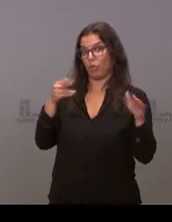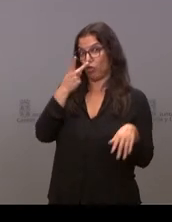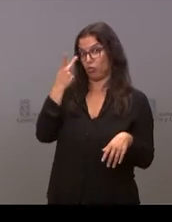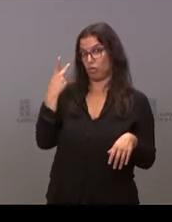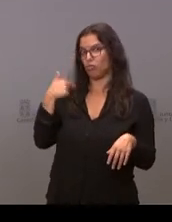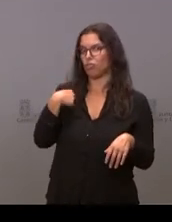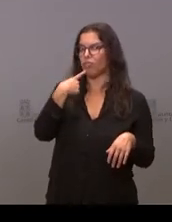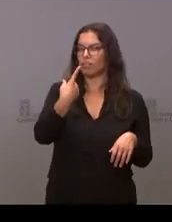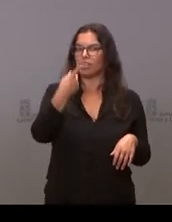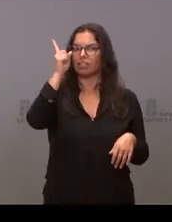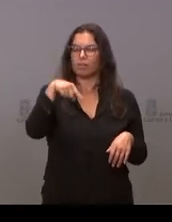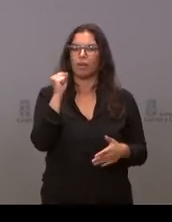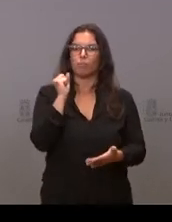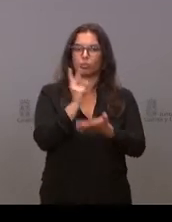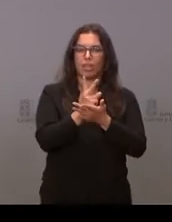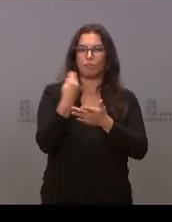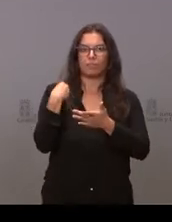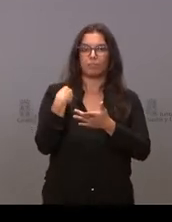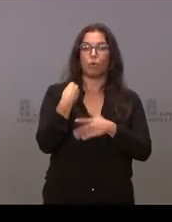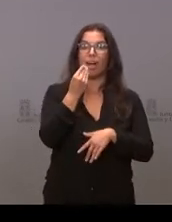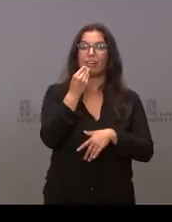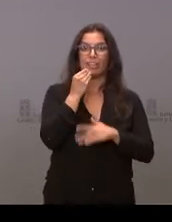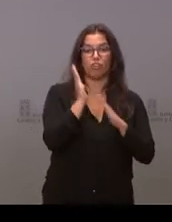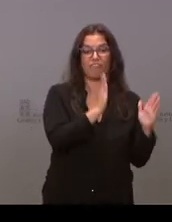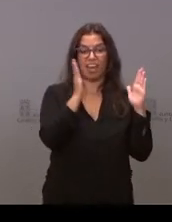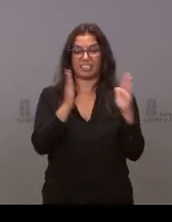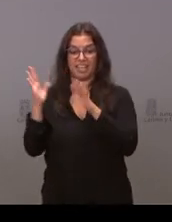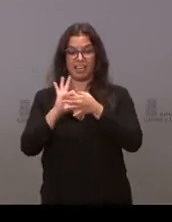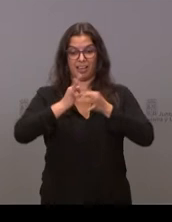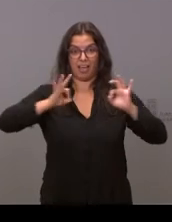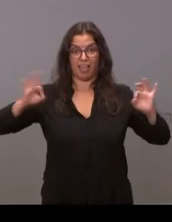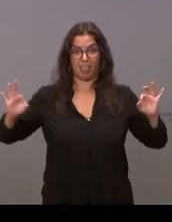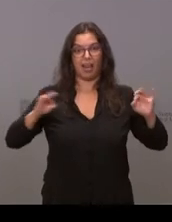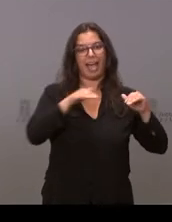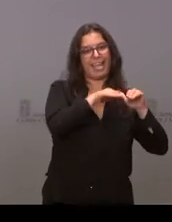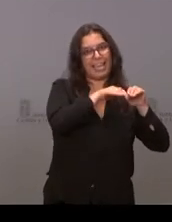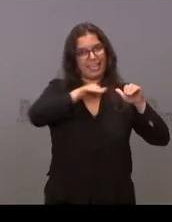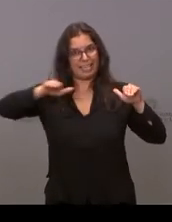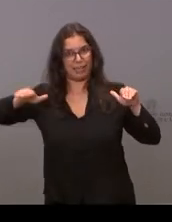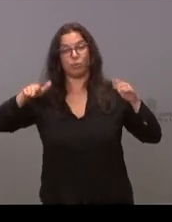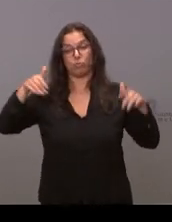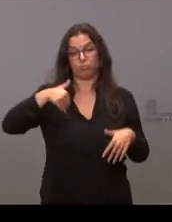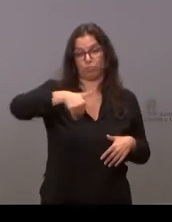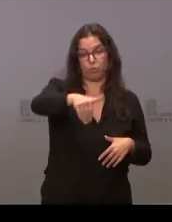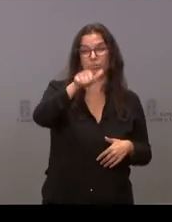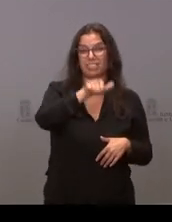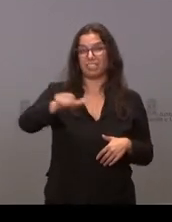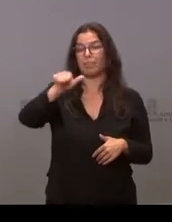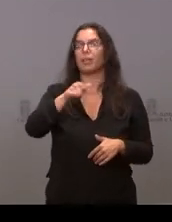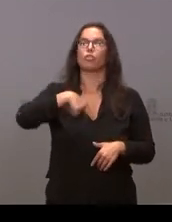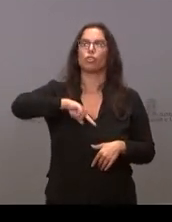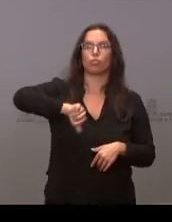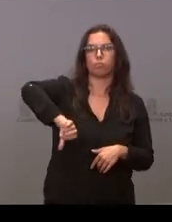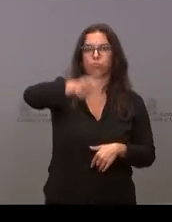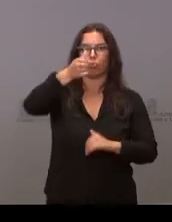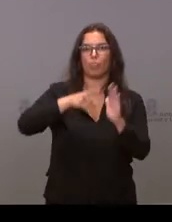por el equilibrio de la cadena alimentaria. Bien, en cuestión de semanas aprobaremos un decreto para